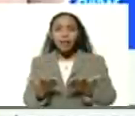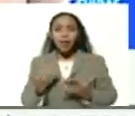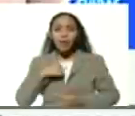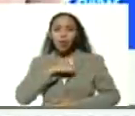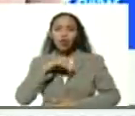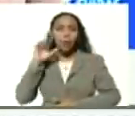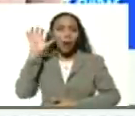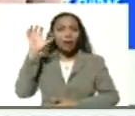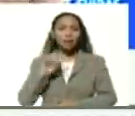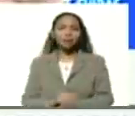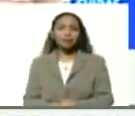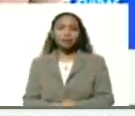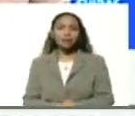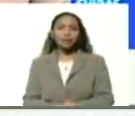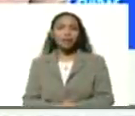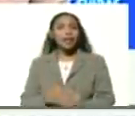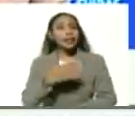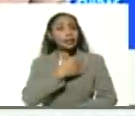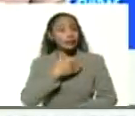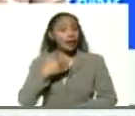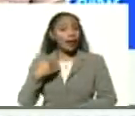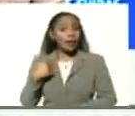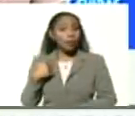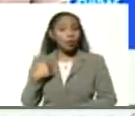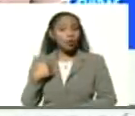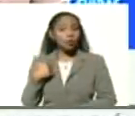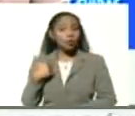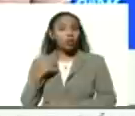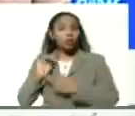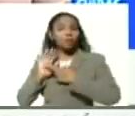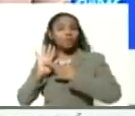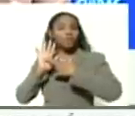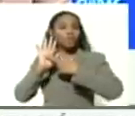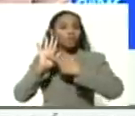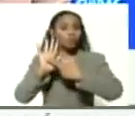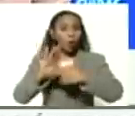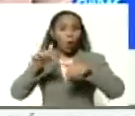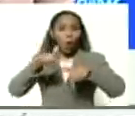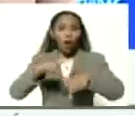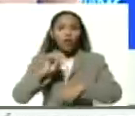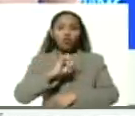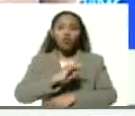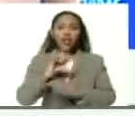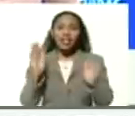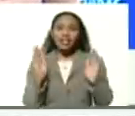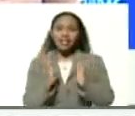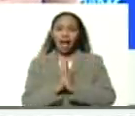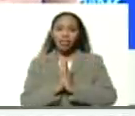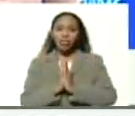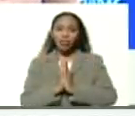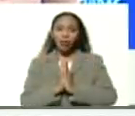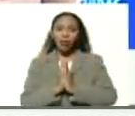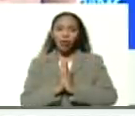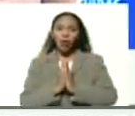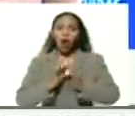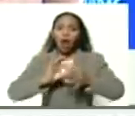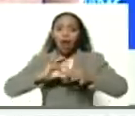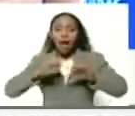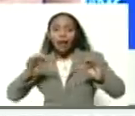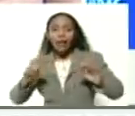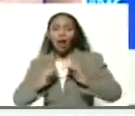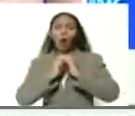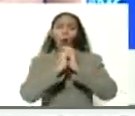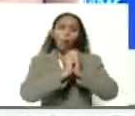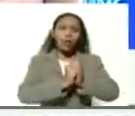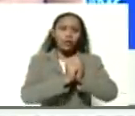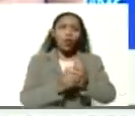país. Queremos resaltar hoy, Lunes Santo, la cadena de oración que